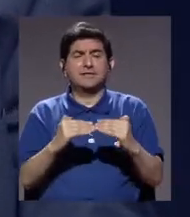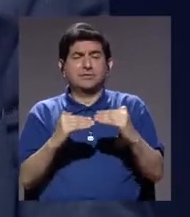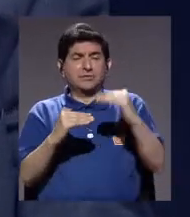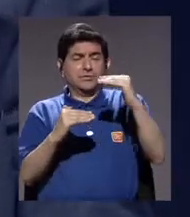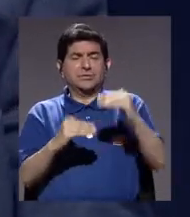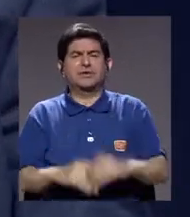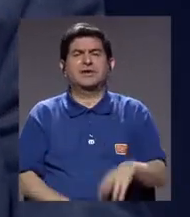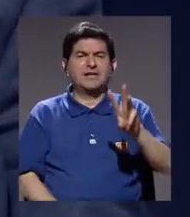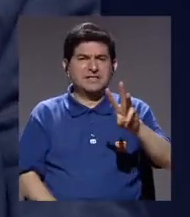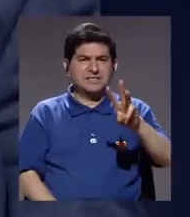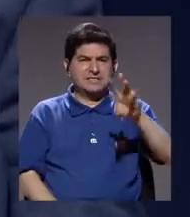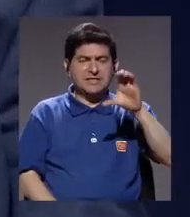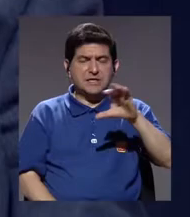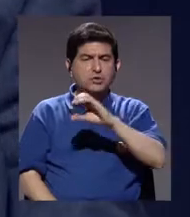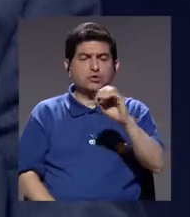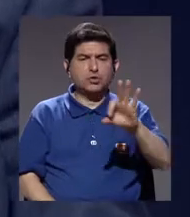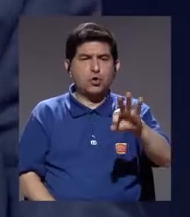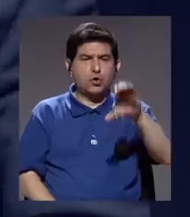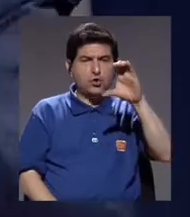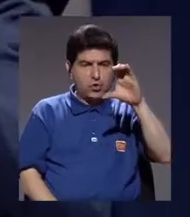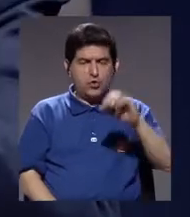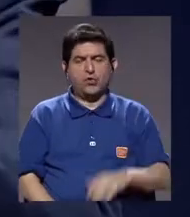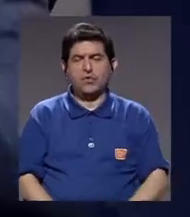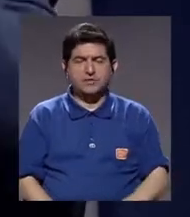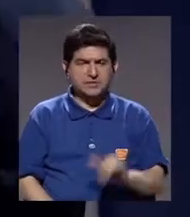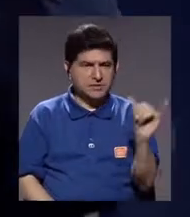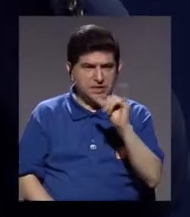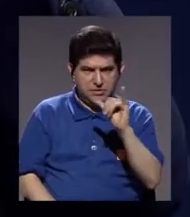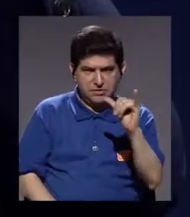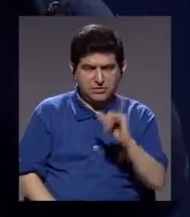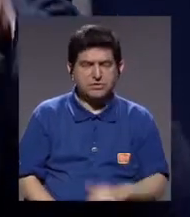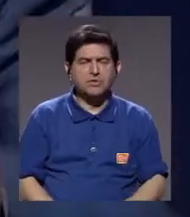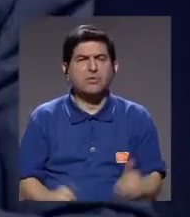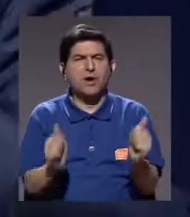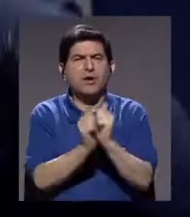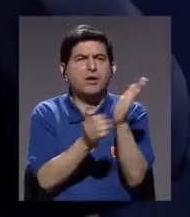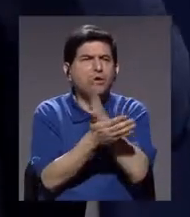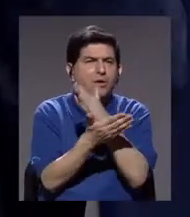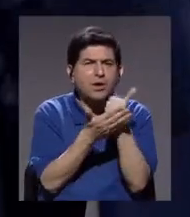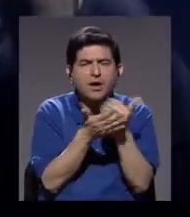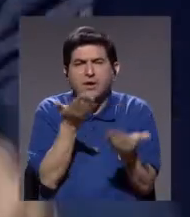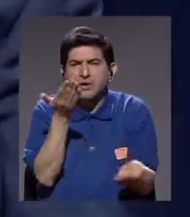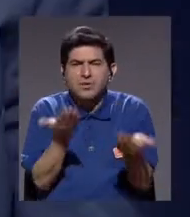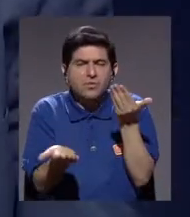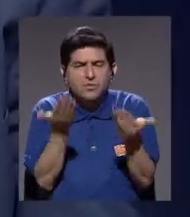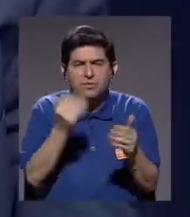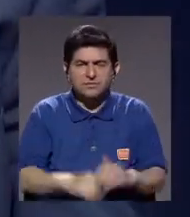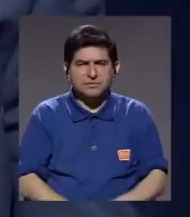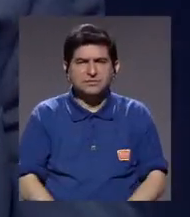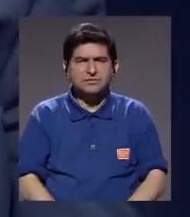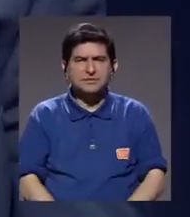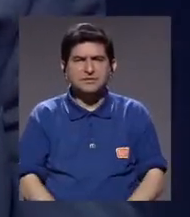de 600 hasta 900 en total, también con algunos que están